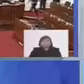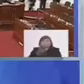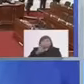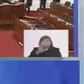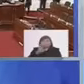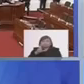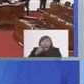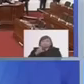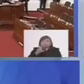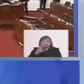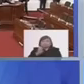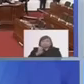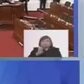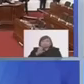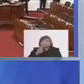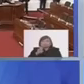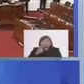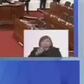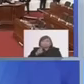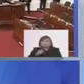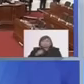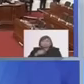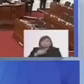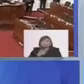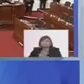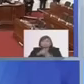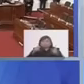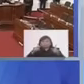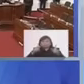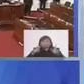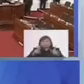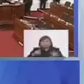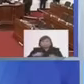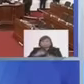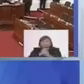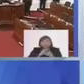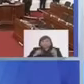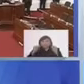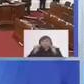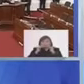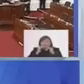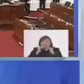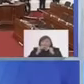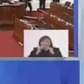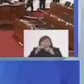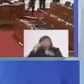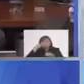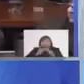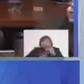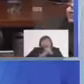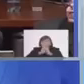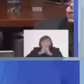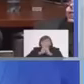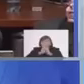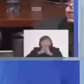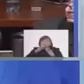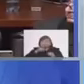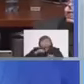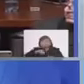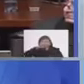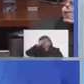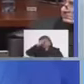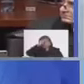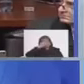las condiciones que ya se tienen. El status quo, ¿no? El status quo, sí. Famoso. Bueno, vamos a meter de lleno en temas